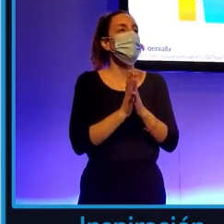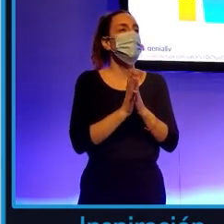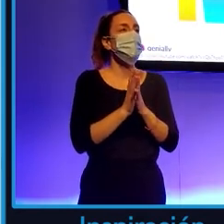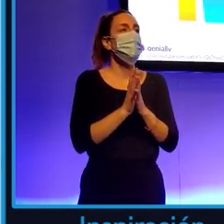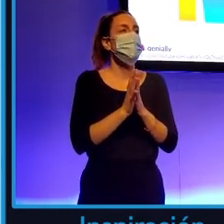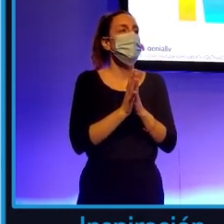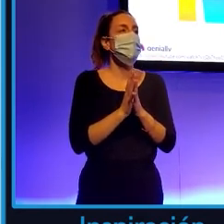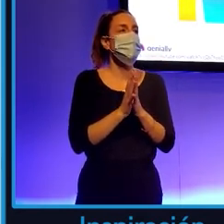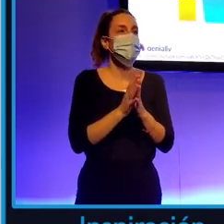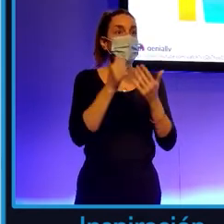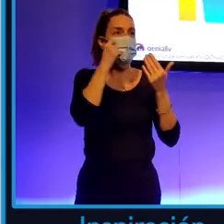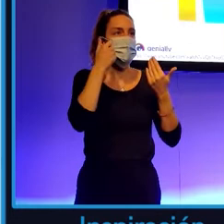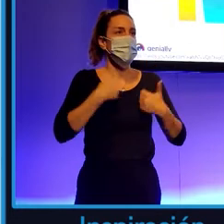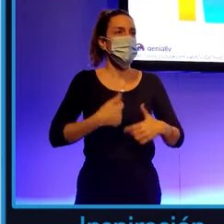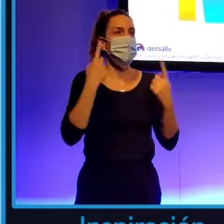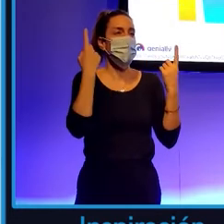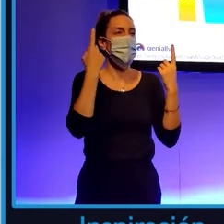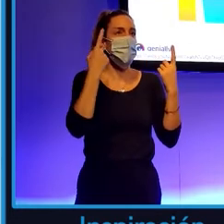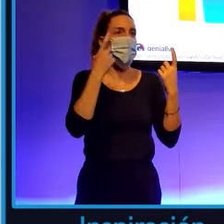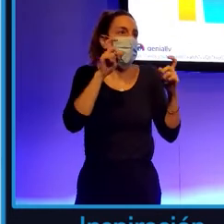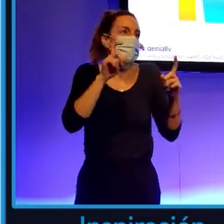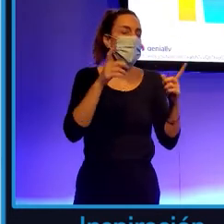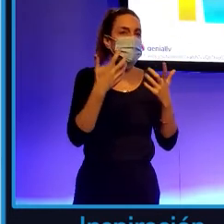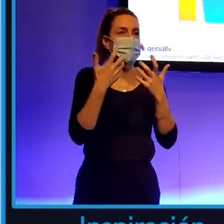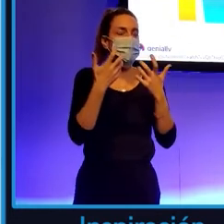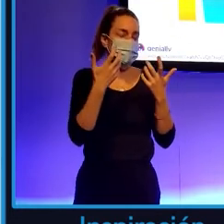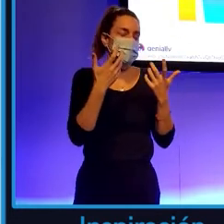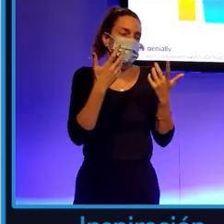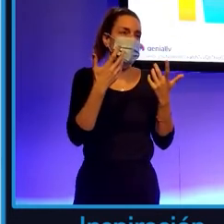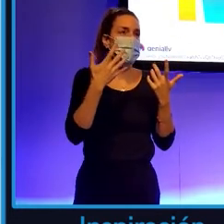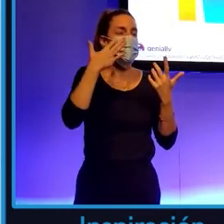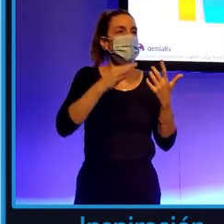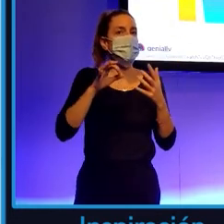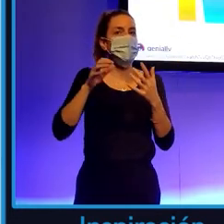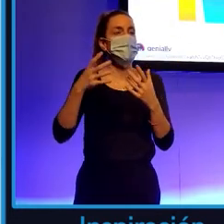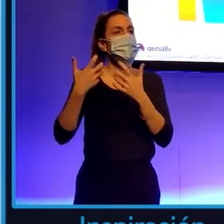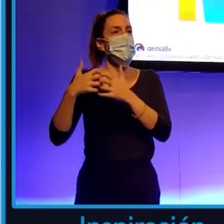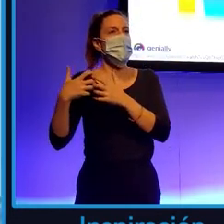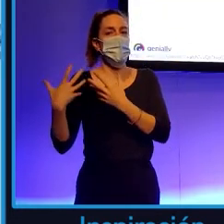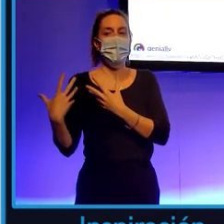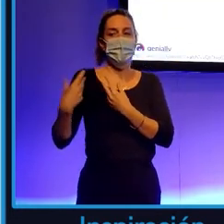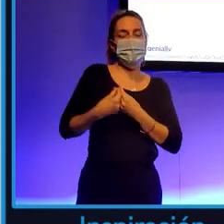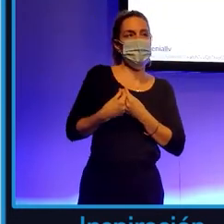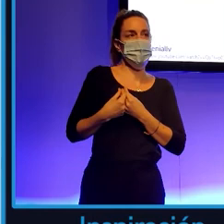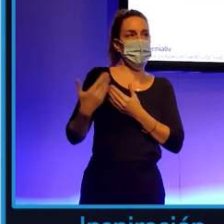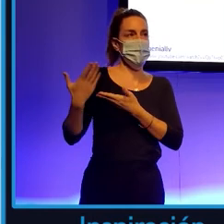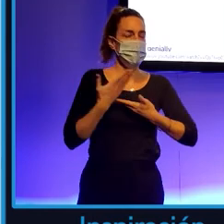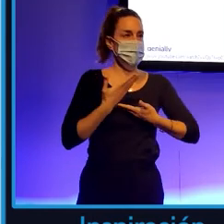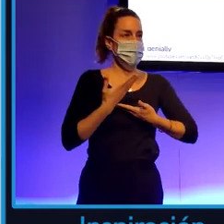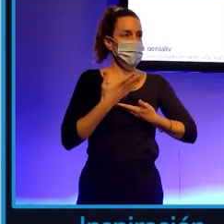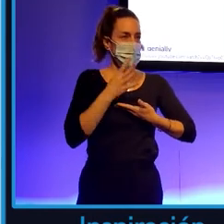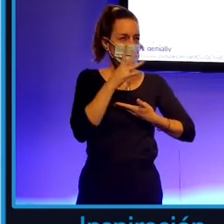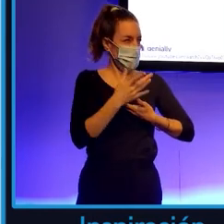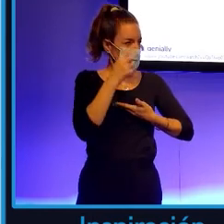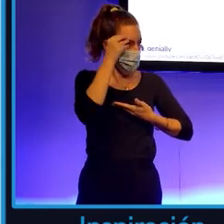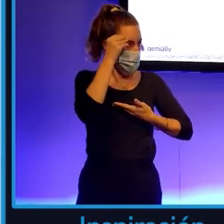la utilización de los hombres sino que eran necesarios y las máquinas era un complemento de los hombres pero ahora ustedes creen que estamos en la misma